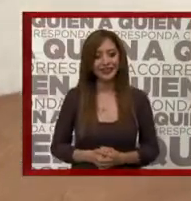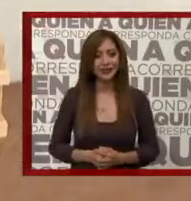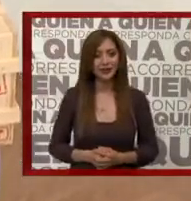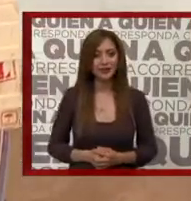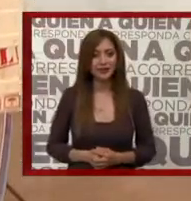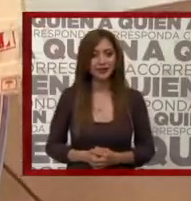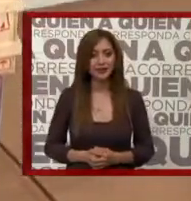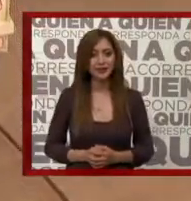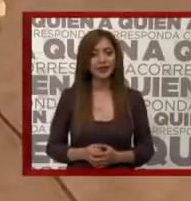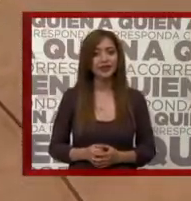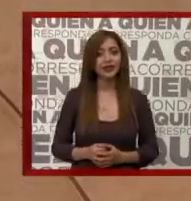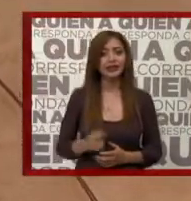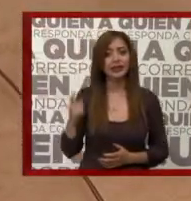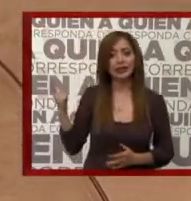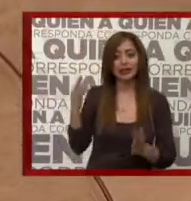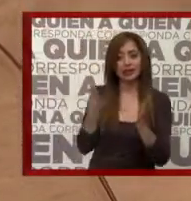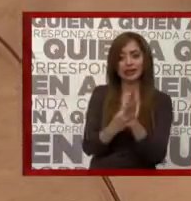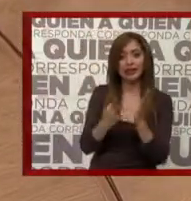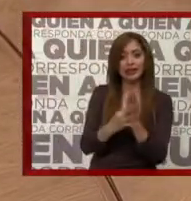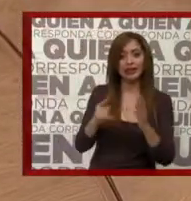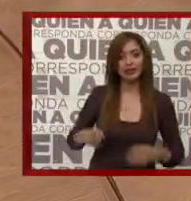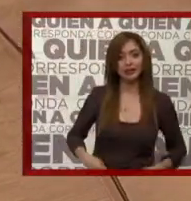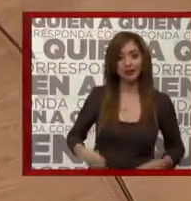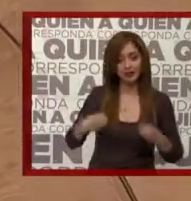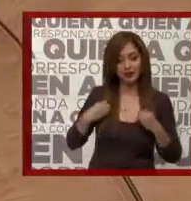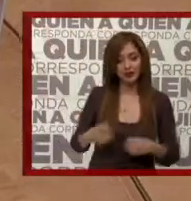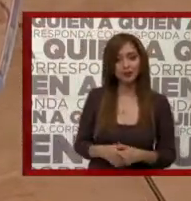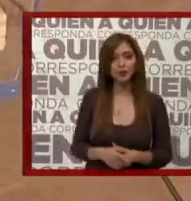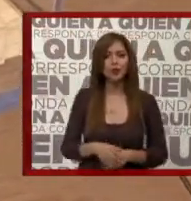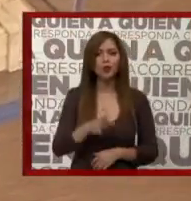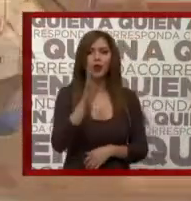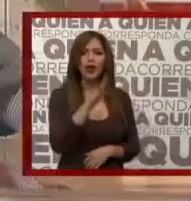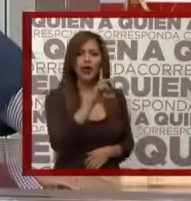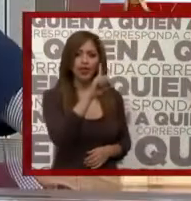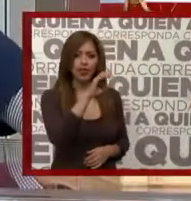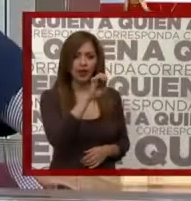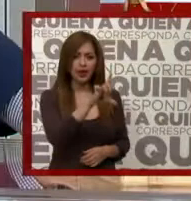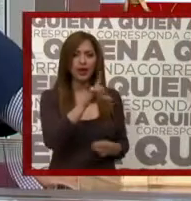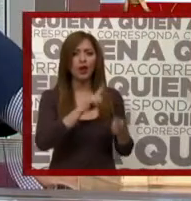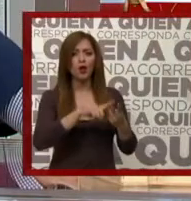De eso voy a vivir. Oye, quiero decirte, Daniel y a Josué,